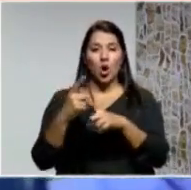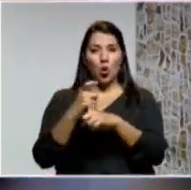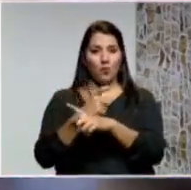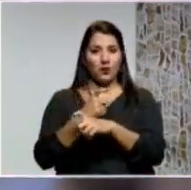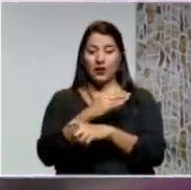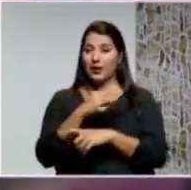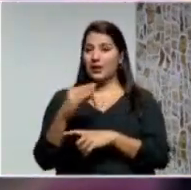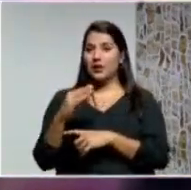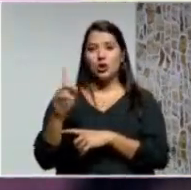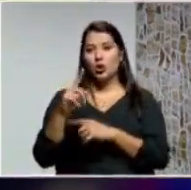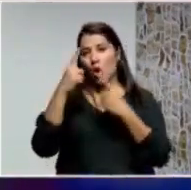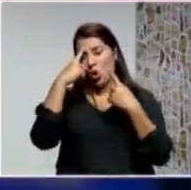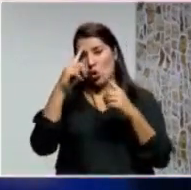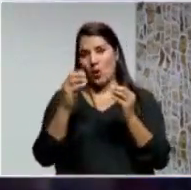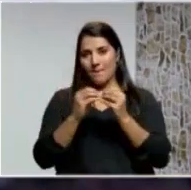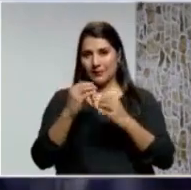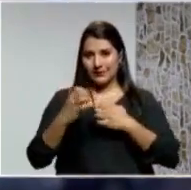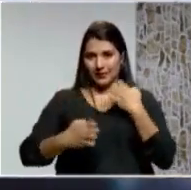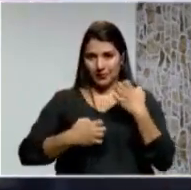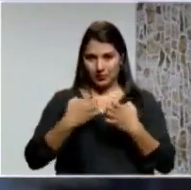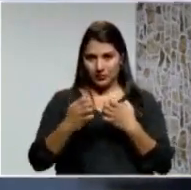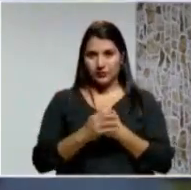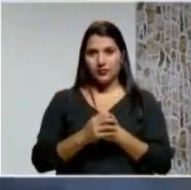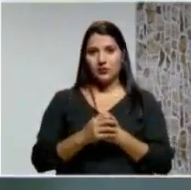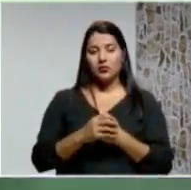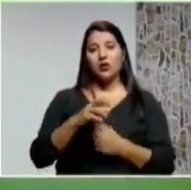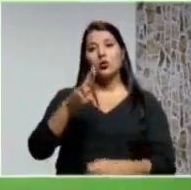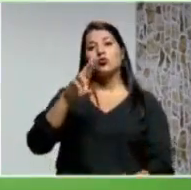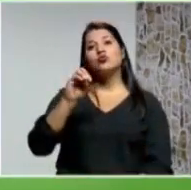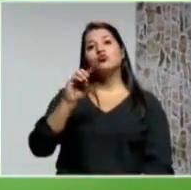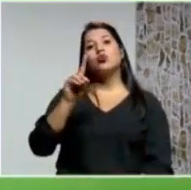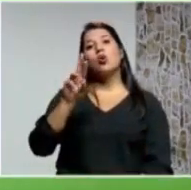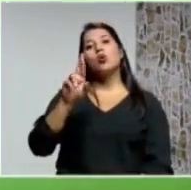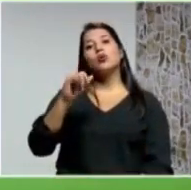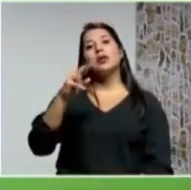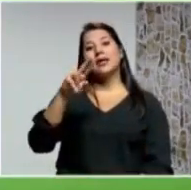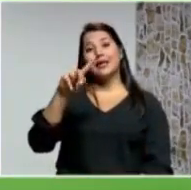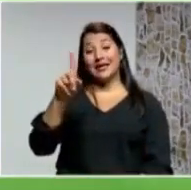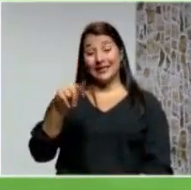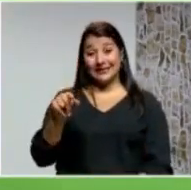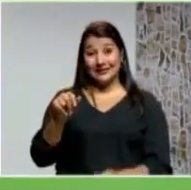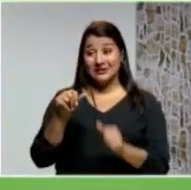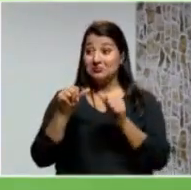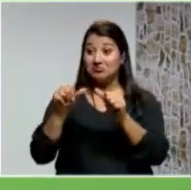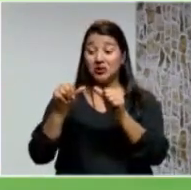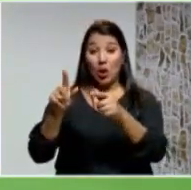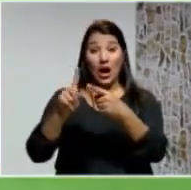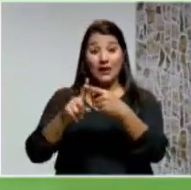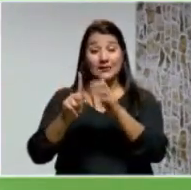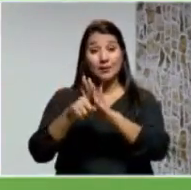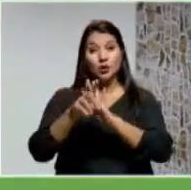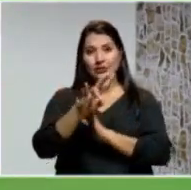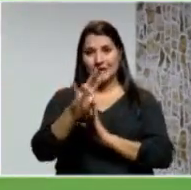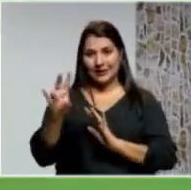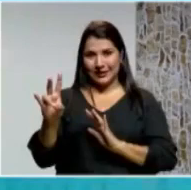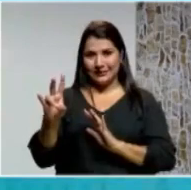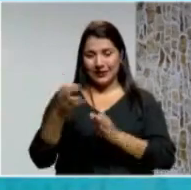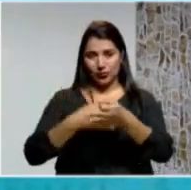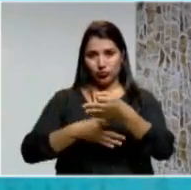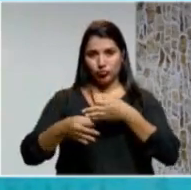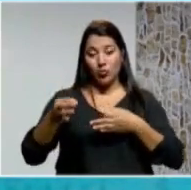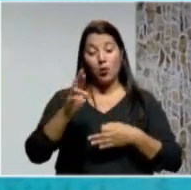resultado no generara mayor emoción. Rodríguez tuvo acción hasta el minuto 77, salió de cambio por el hondureño Roger